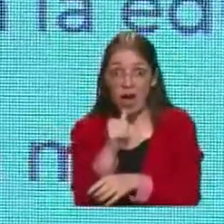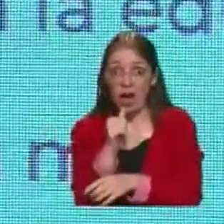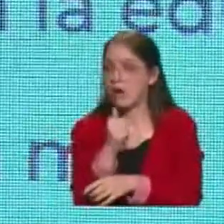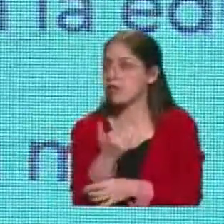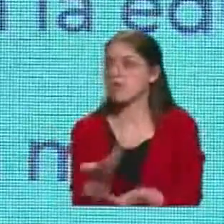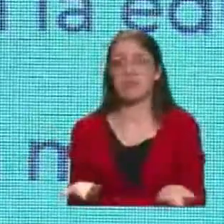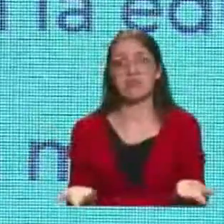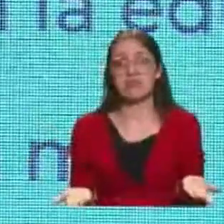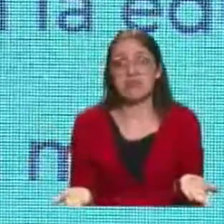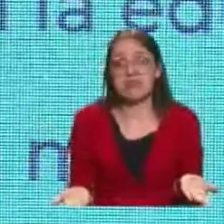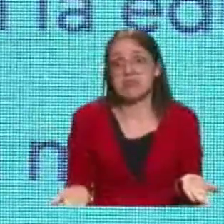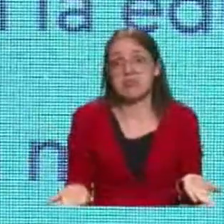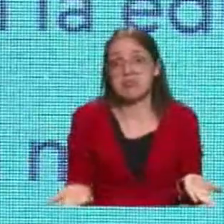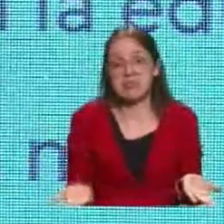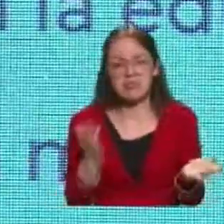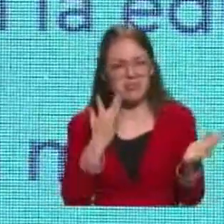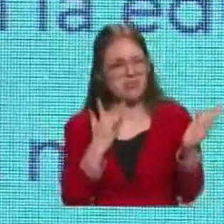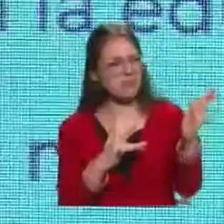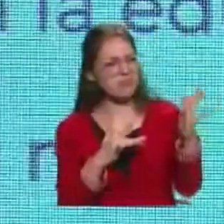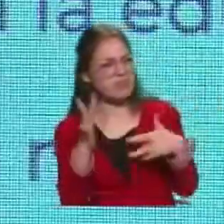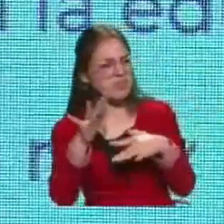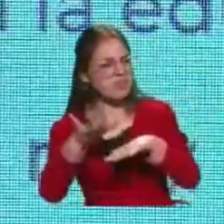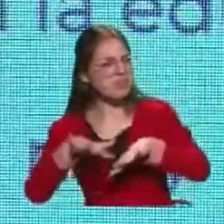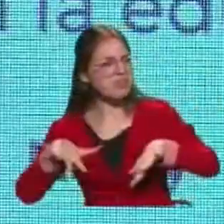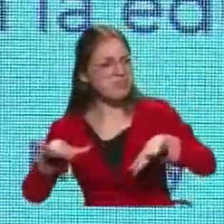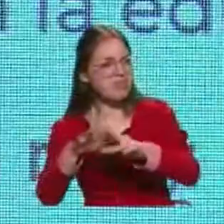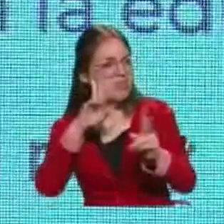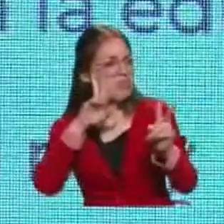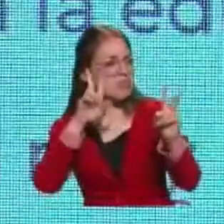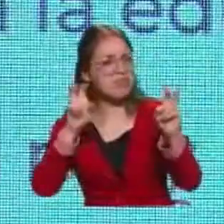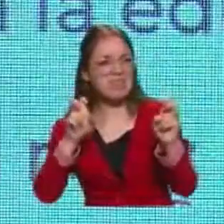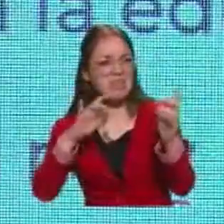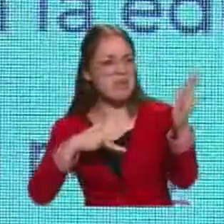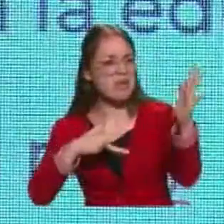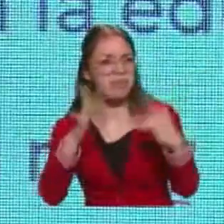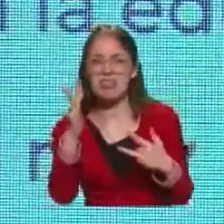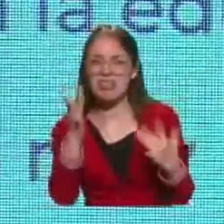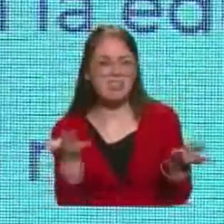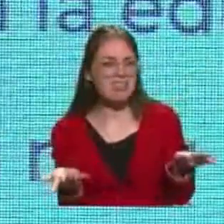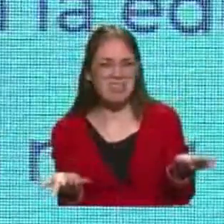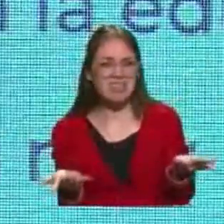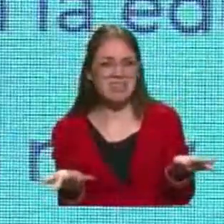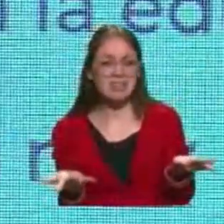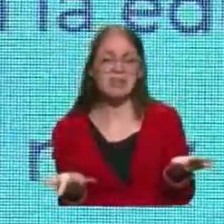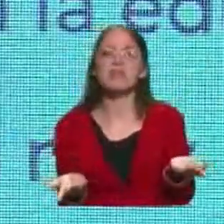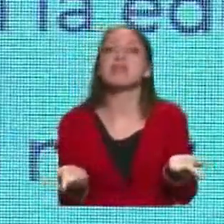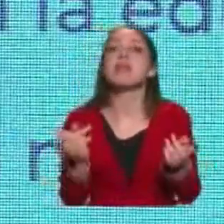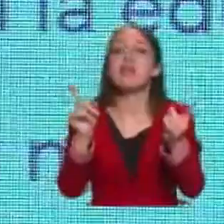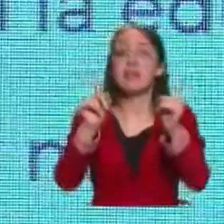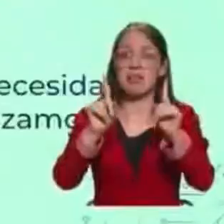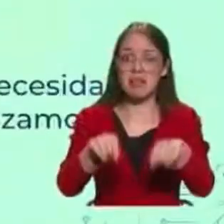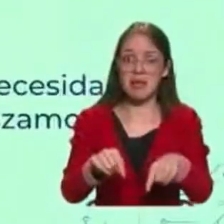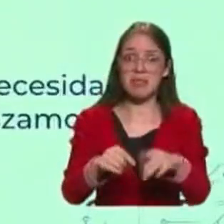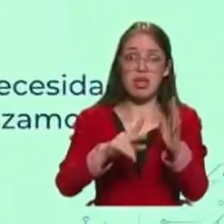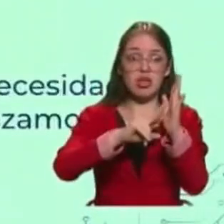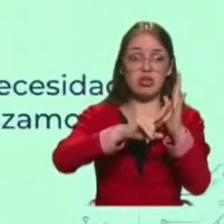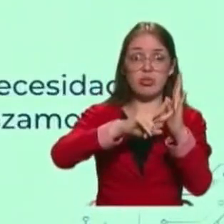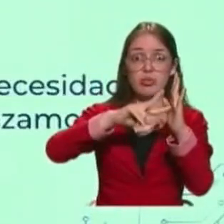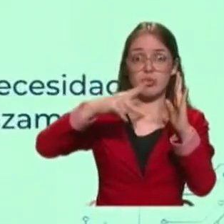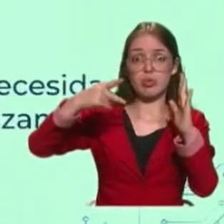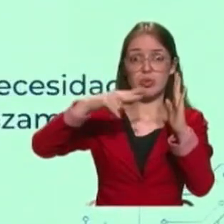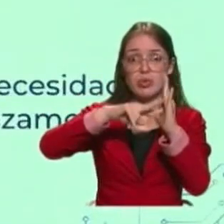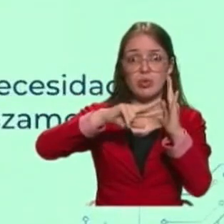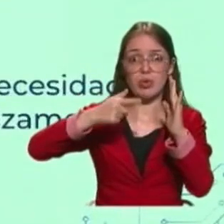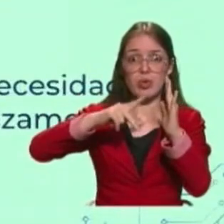conversan realmente con la realidad del territorio también la ausencia de tecnología de punta al